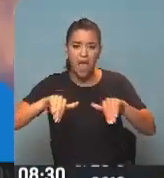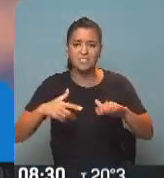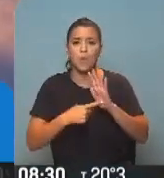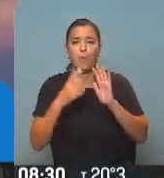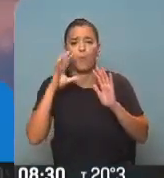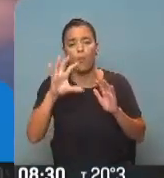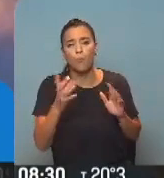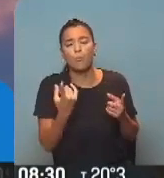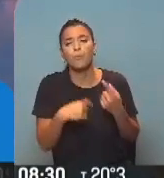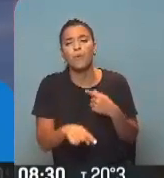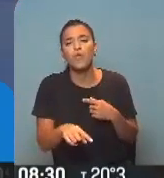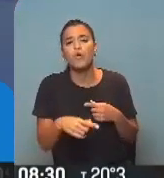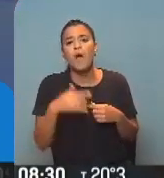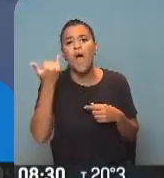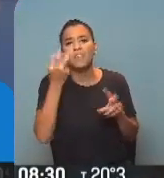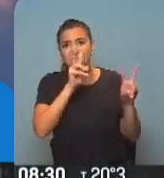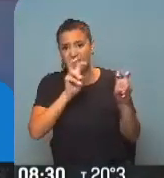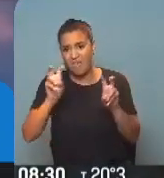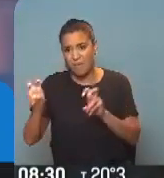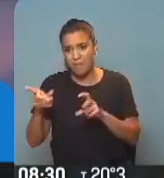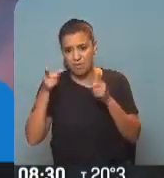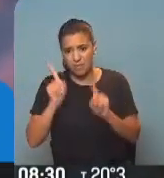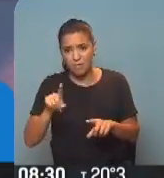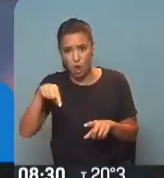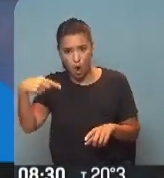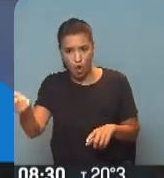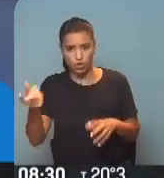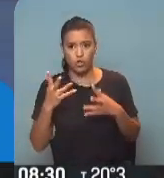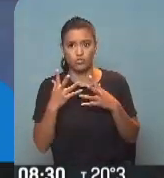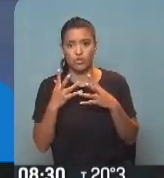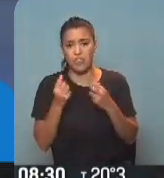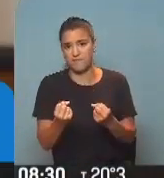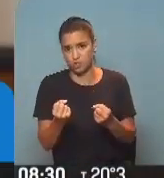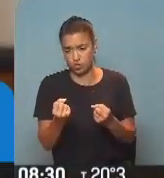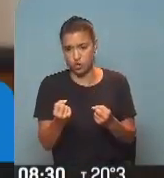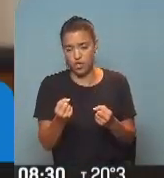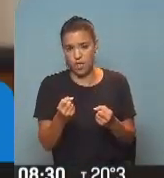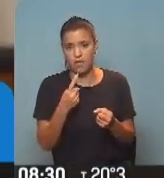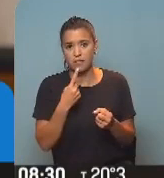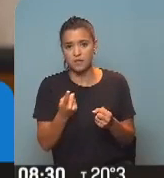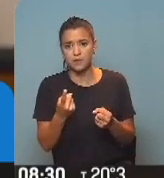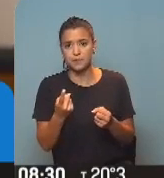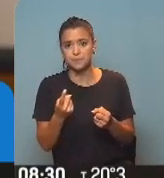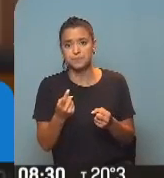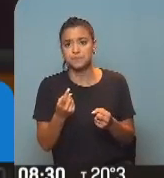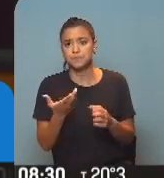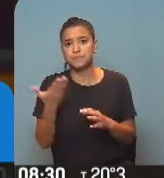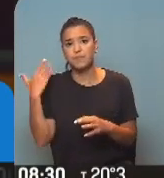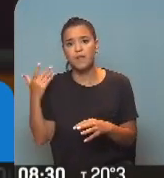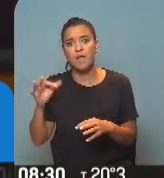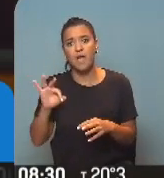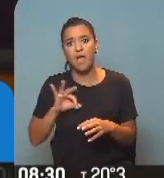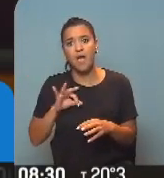pero hay hay muchos temas que está trabajando en la defensoría si vemos en los últimos dos años y